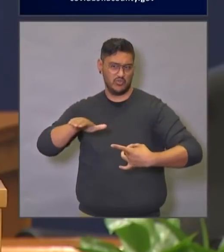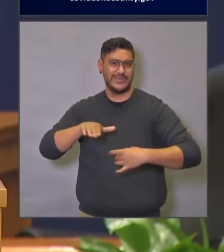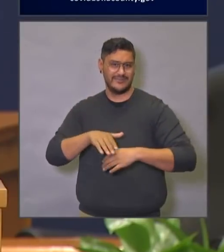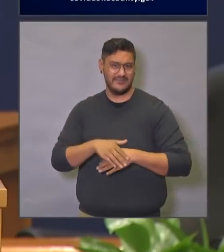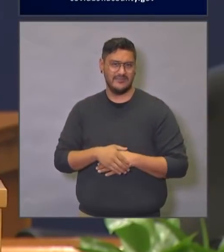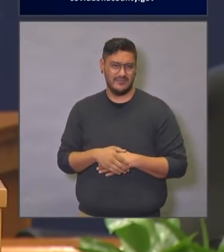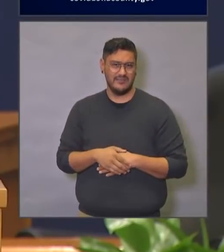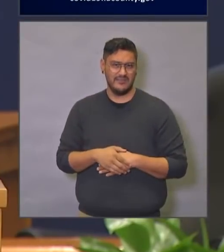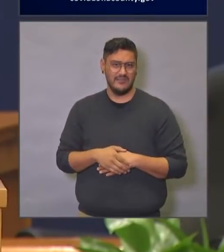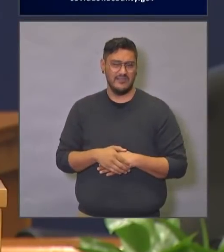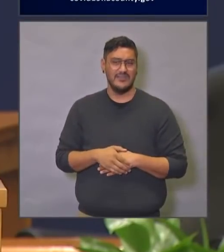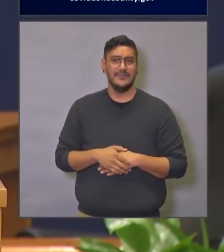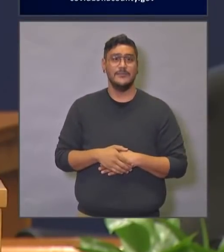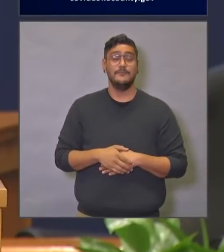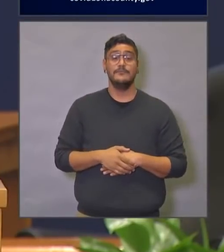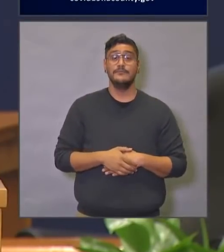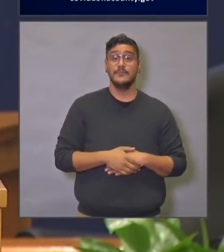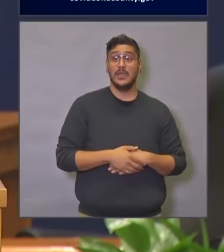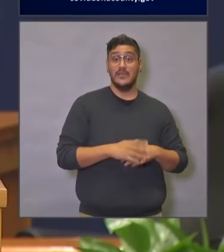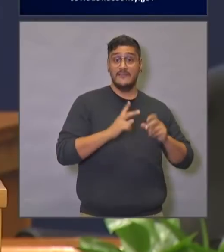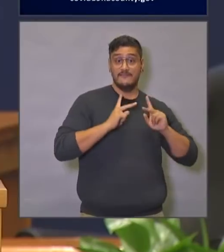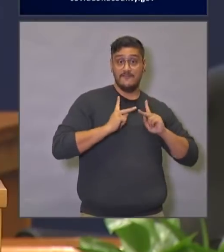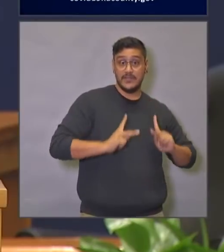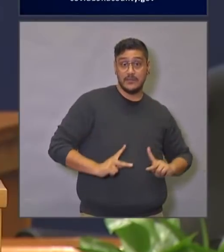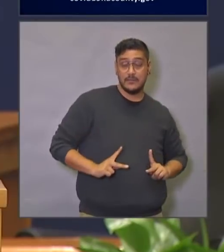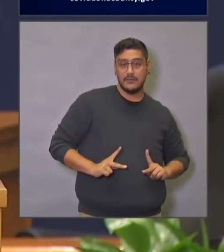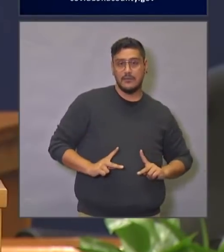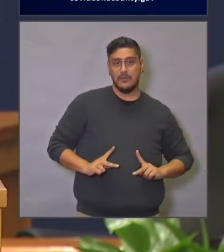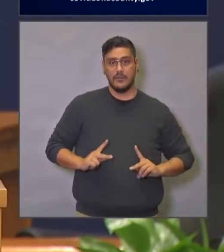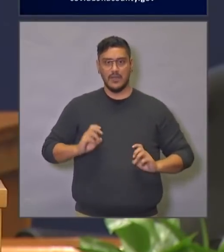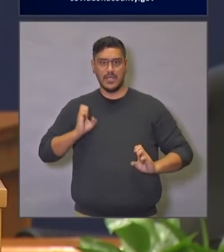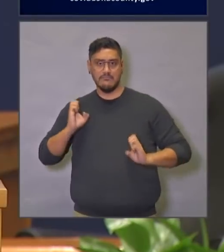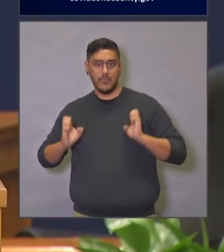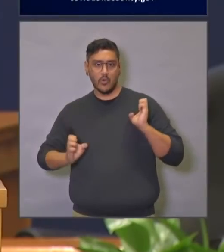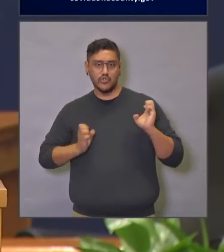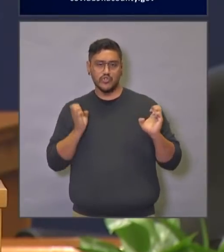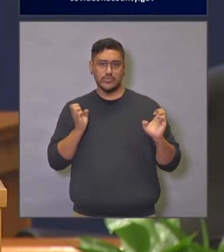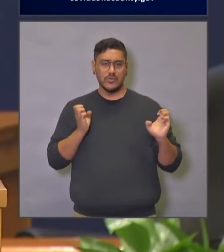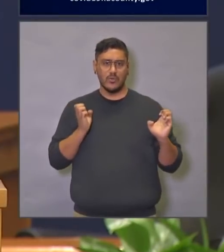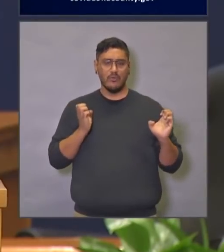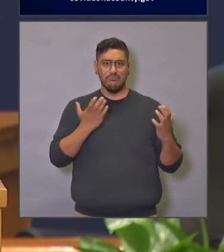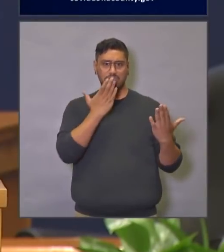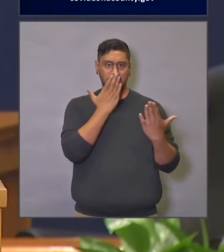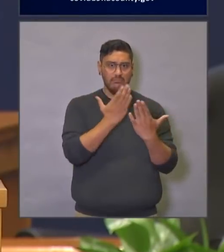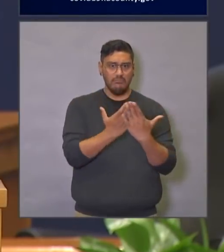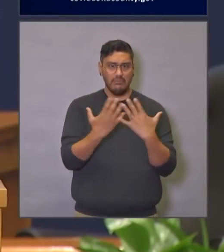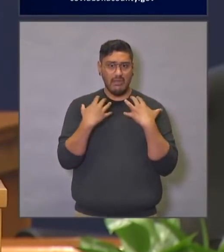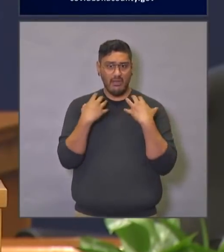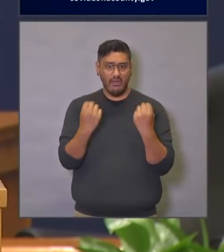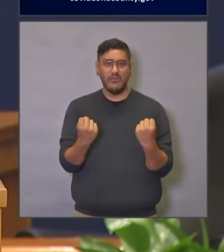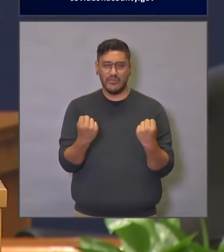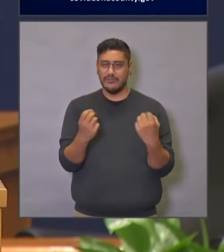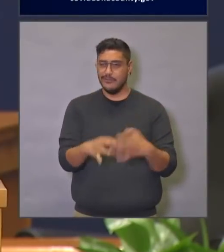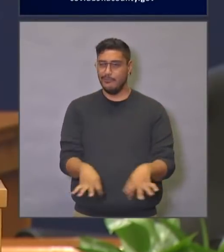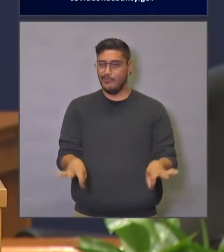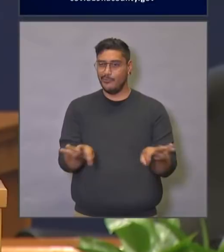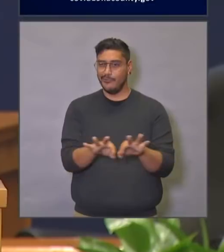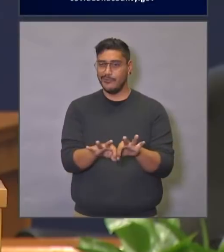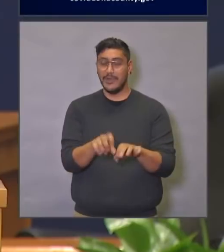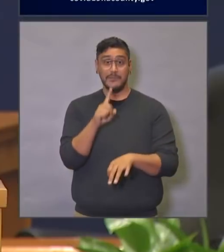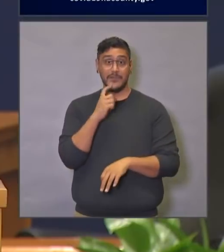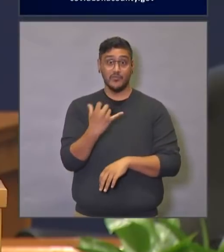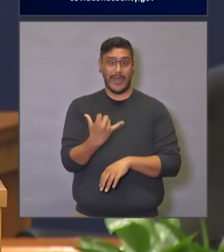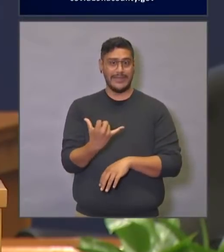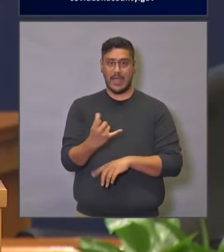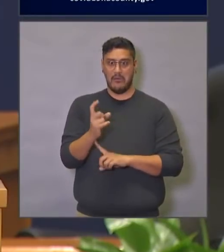Ángeles. El bienestar físico y emocional de los niños es muy importante para nosotros mientras navegamos este momento sin precedentes